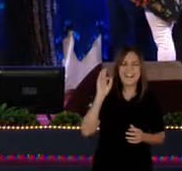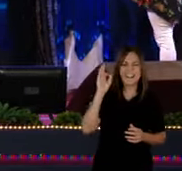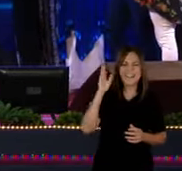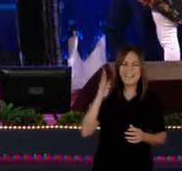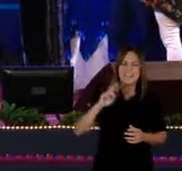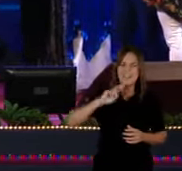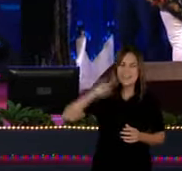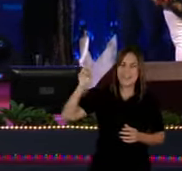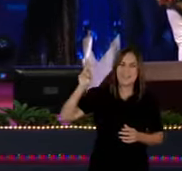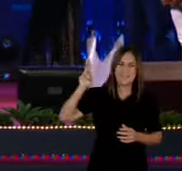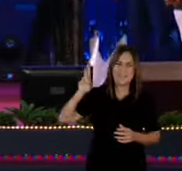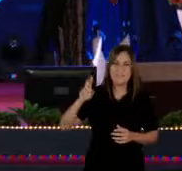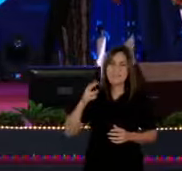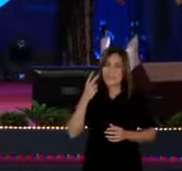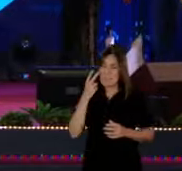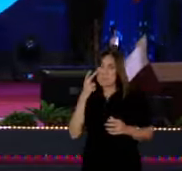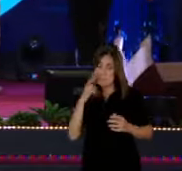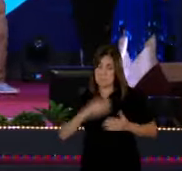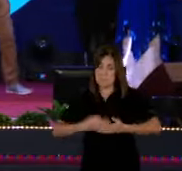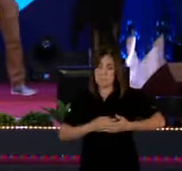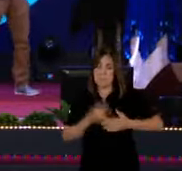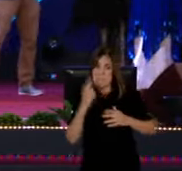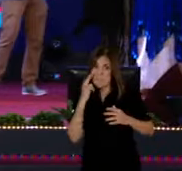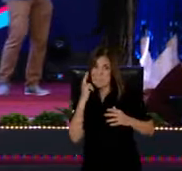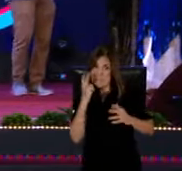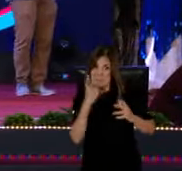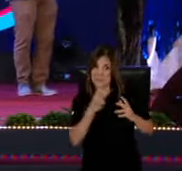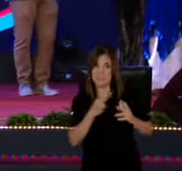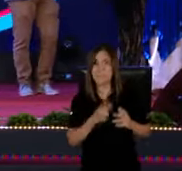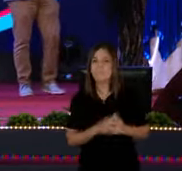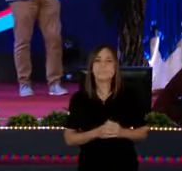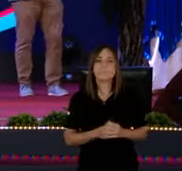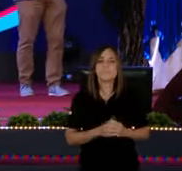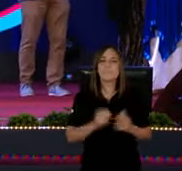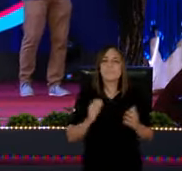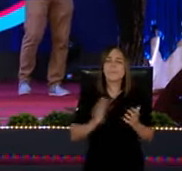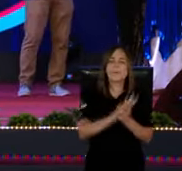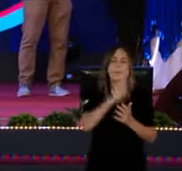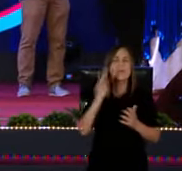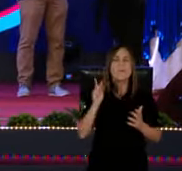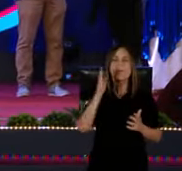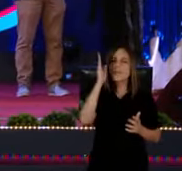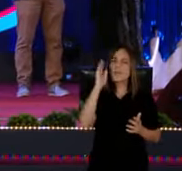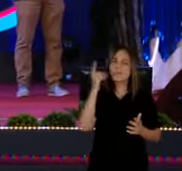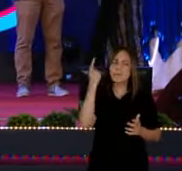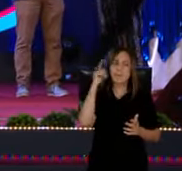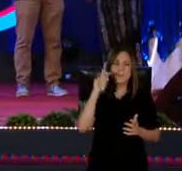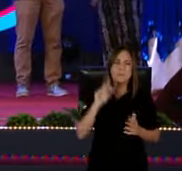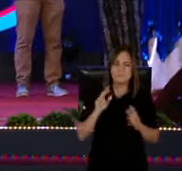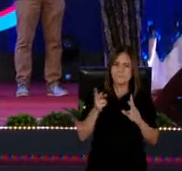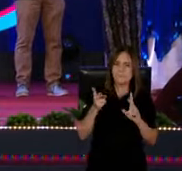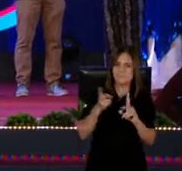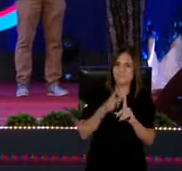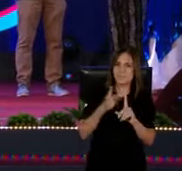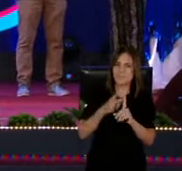mira. ¿Cuánto dan gloria a Dios por estos niños? Gracias, Padre.